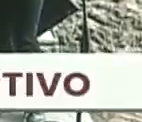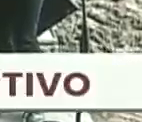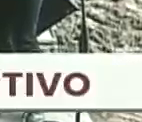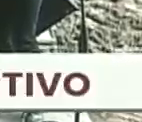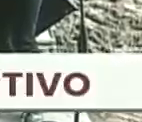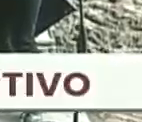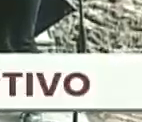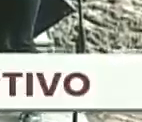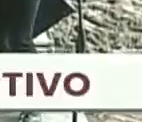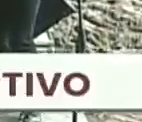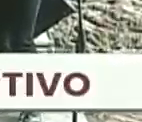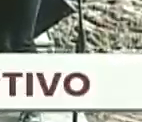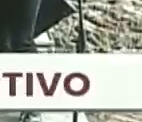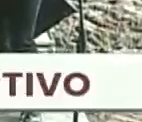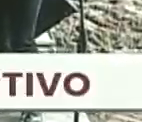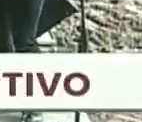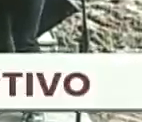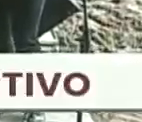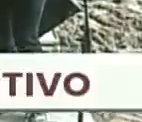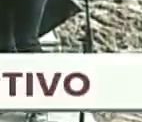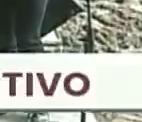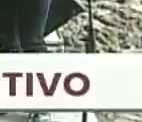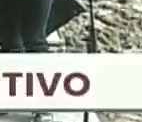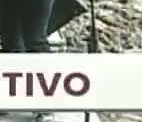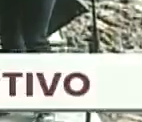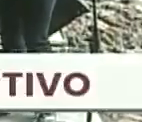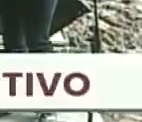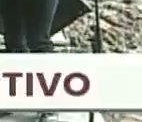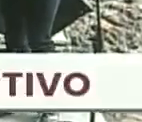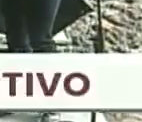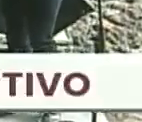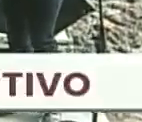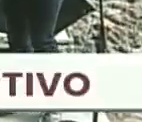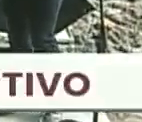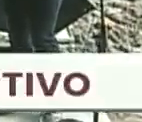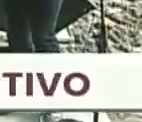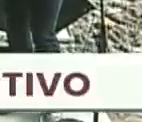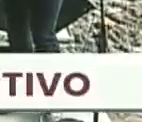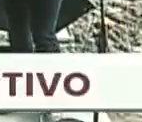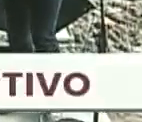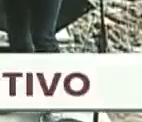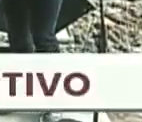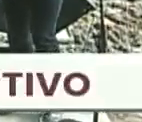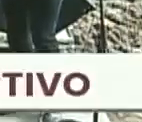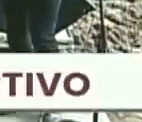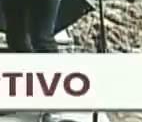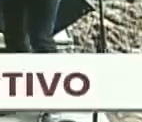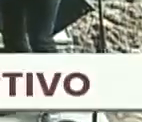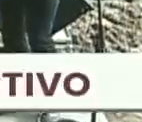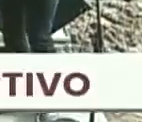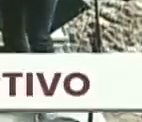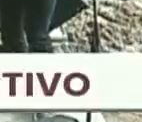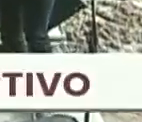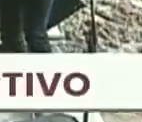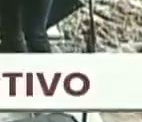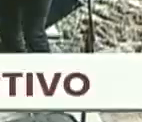bandera. En el nombre de Bolívar, leales rodillas en tierra gritando, soy Carabobo y te amo.